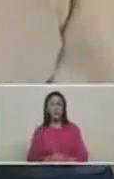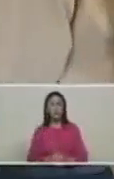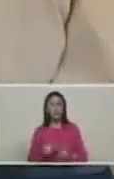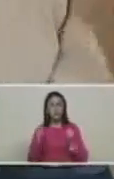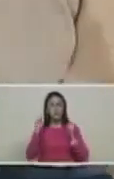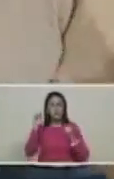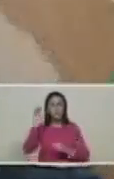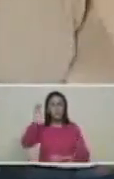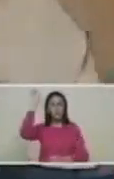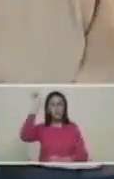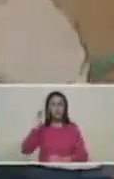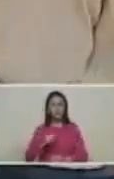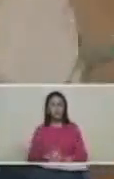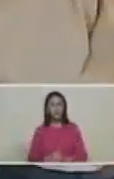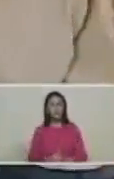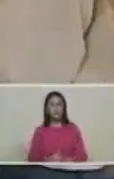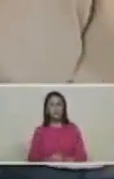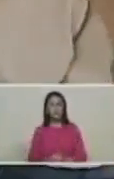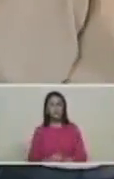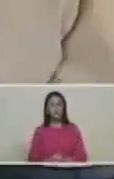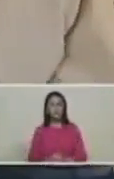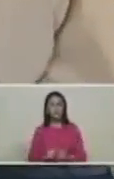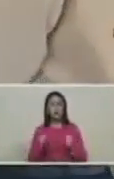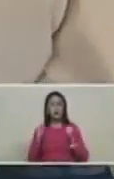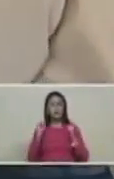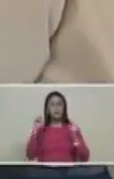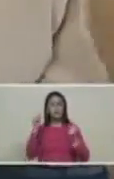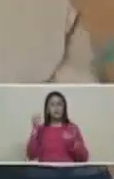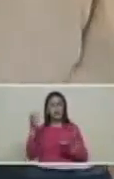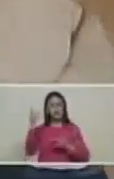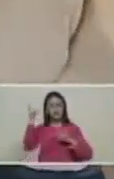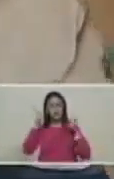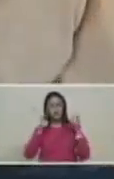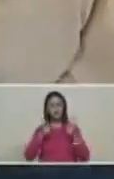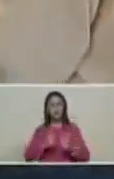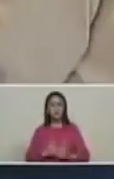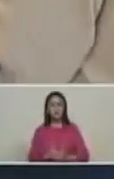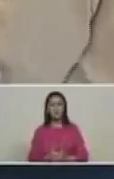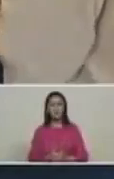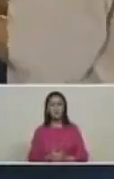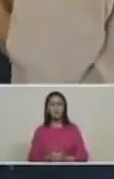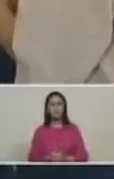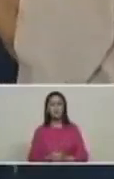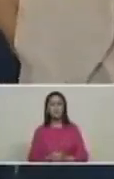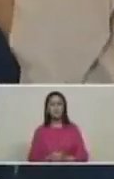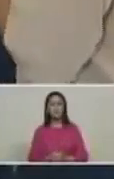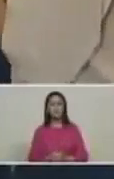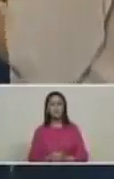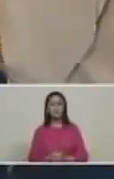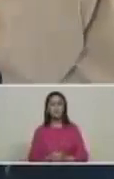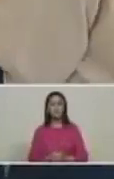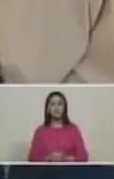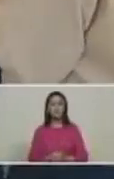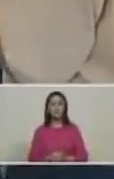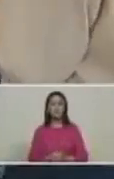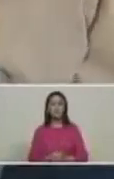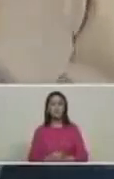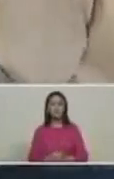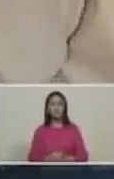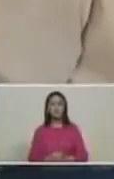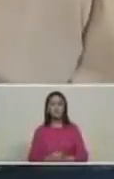la patria! ¡Que viva nuestro gigante Chávez! ¡Vamos, Nico!